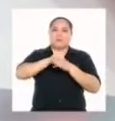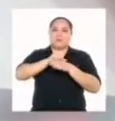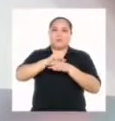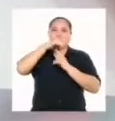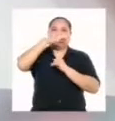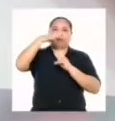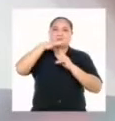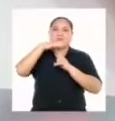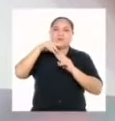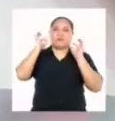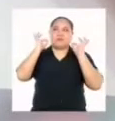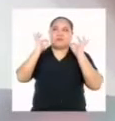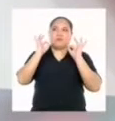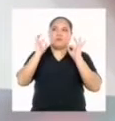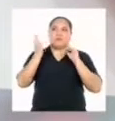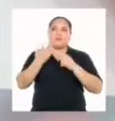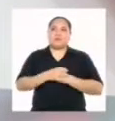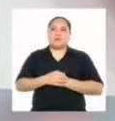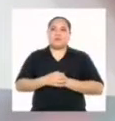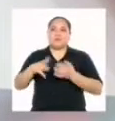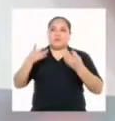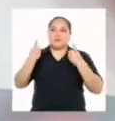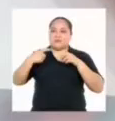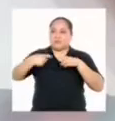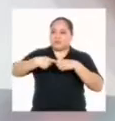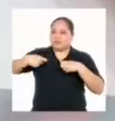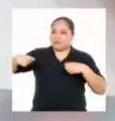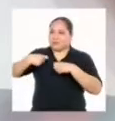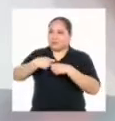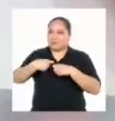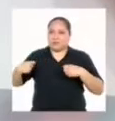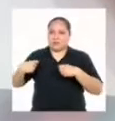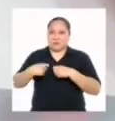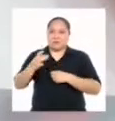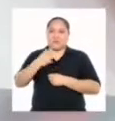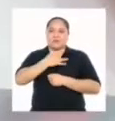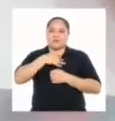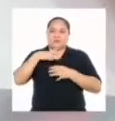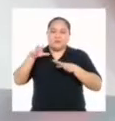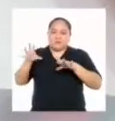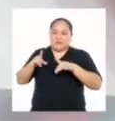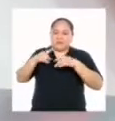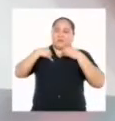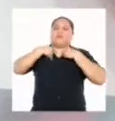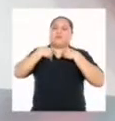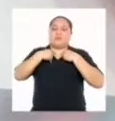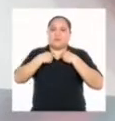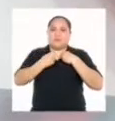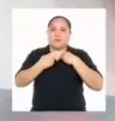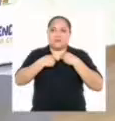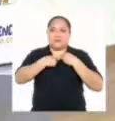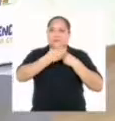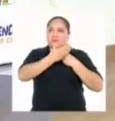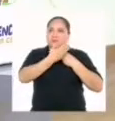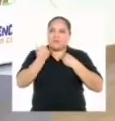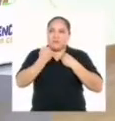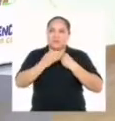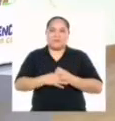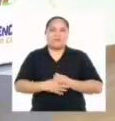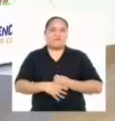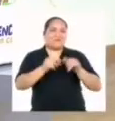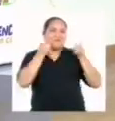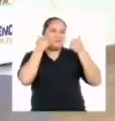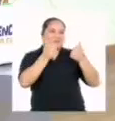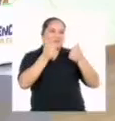que me incorporaste está funcionando. Cuando desconectaste la computadora, sentí en mi sistema una pequeña mejora.